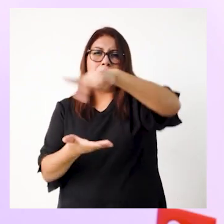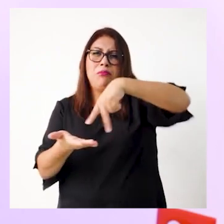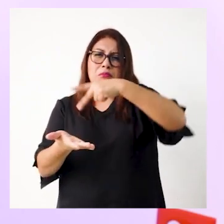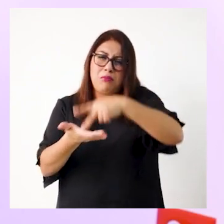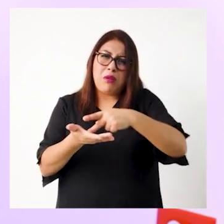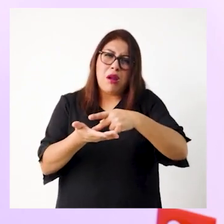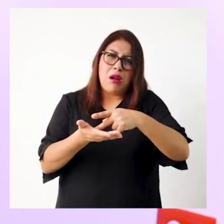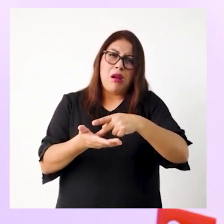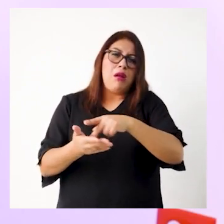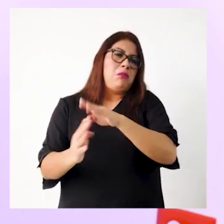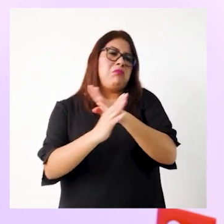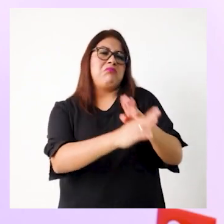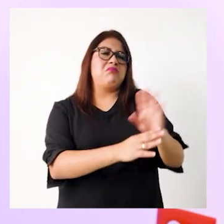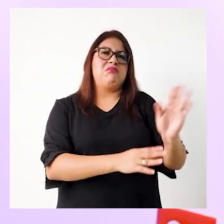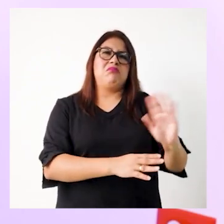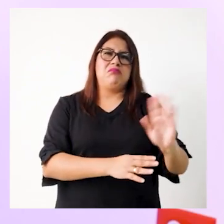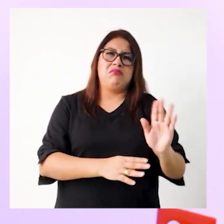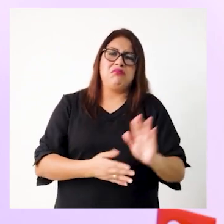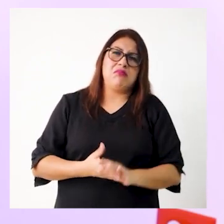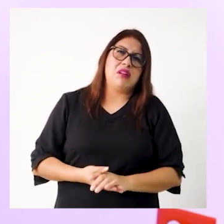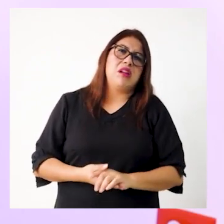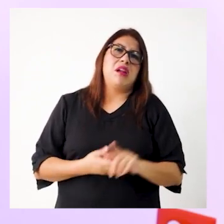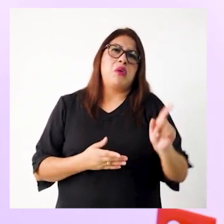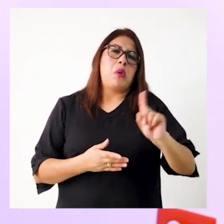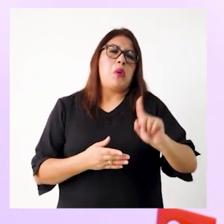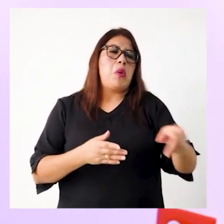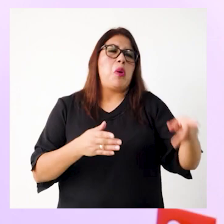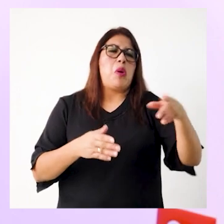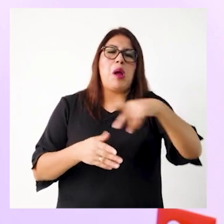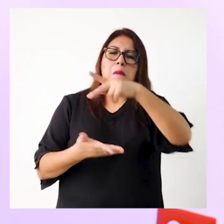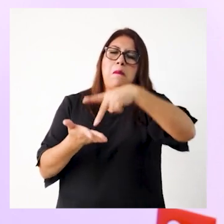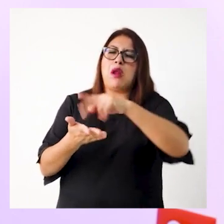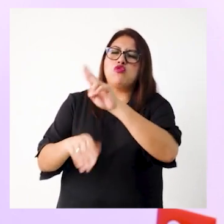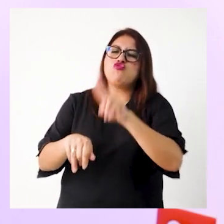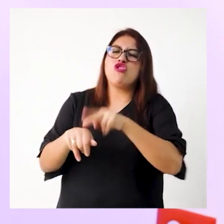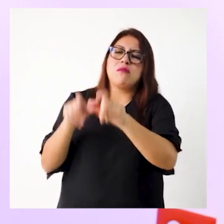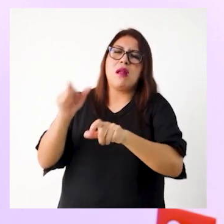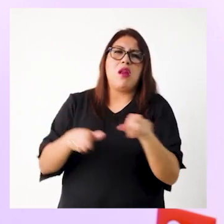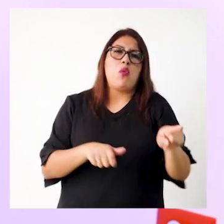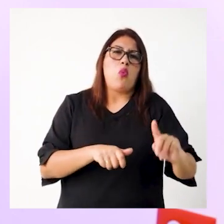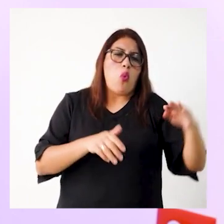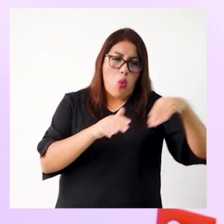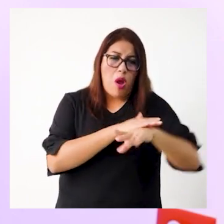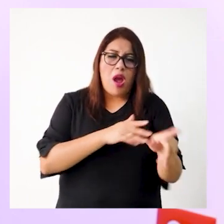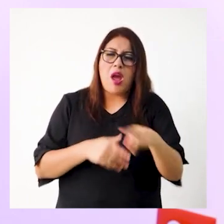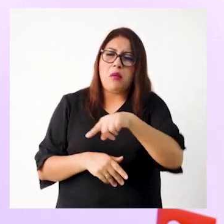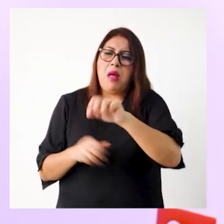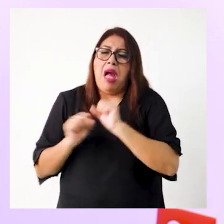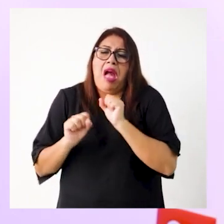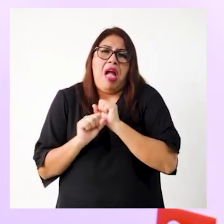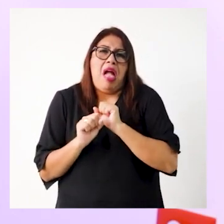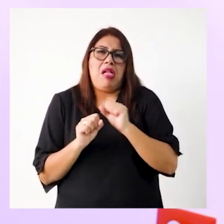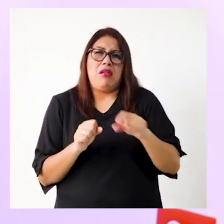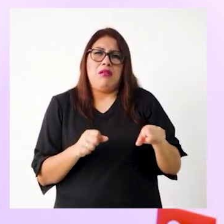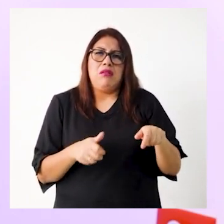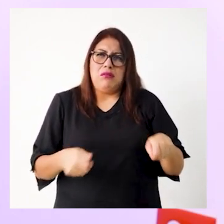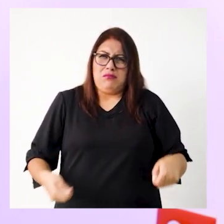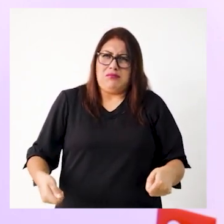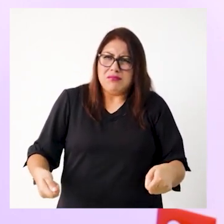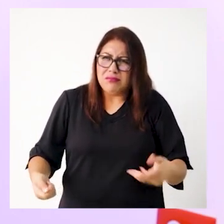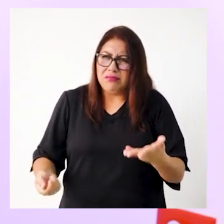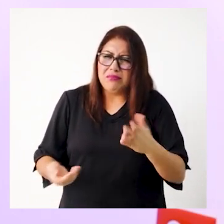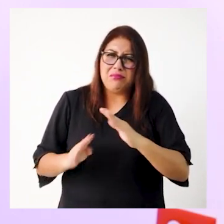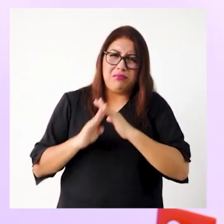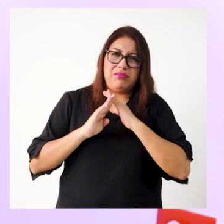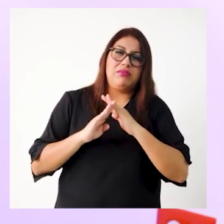para que entre y le impiden el ingreso porque una persona como ella podía espantar a la clientela. O el caso de 5 personas que iban a abordar